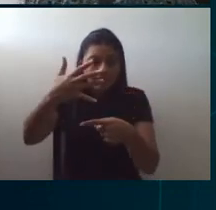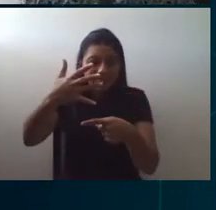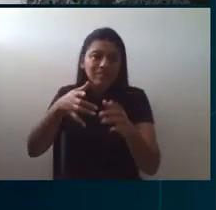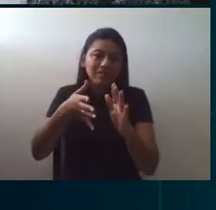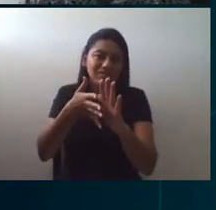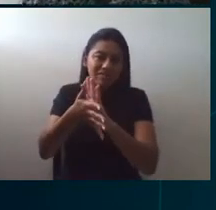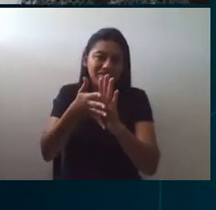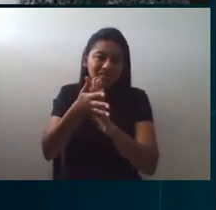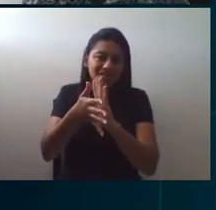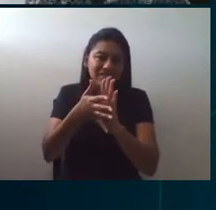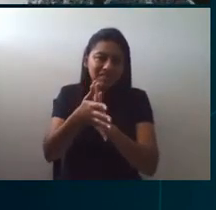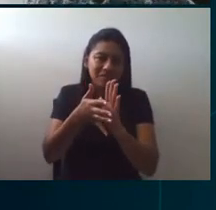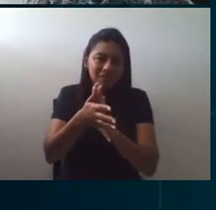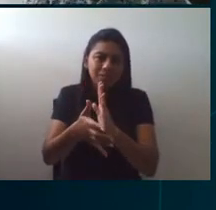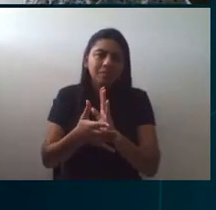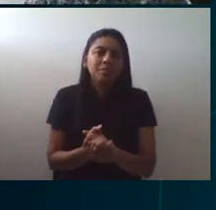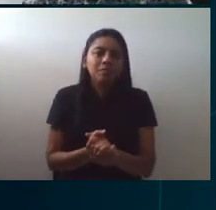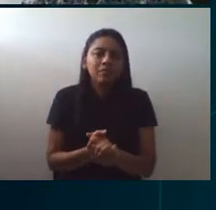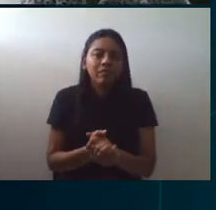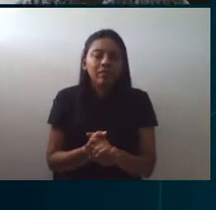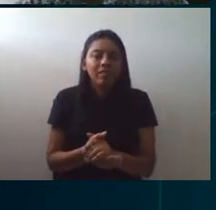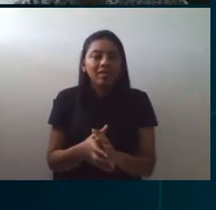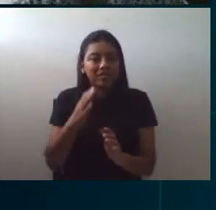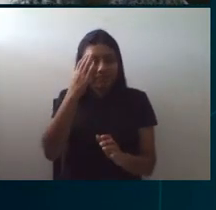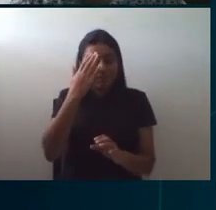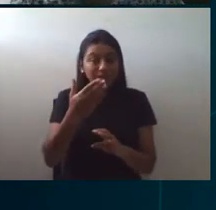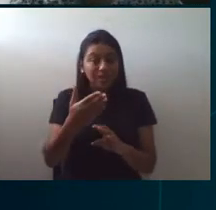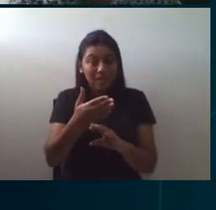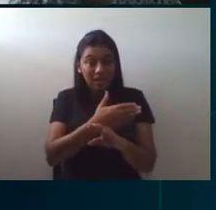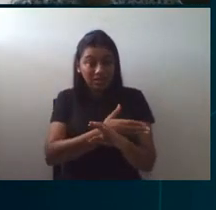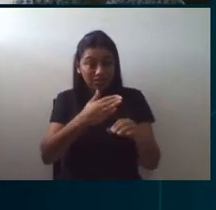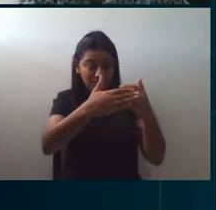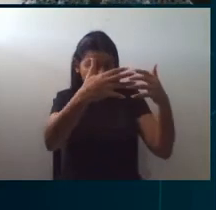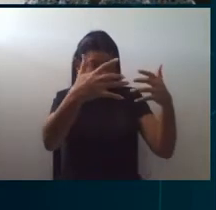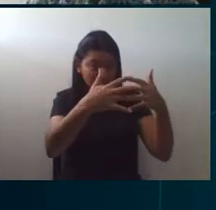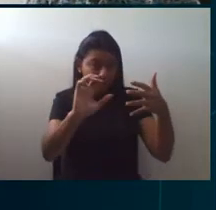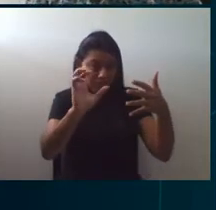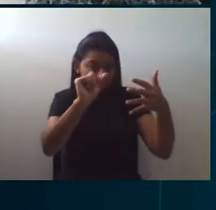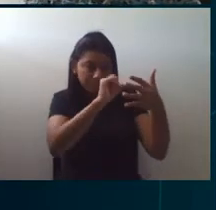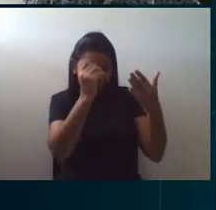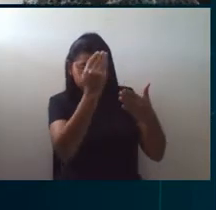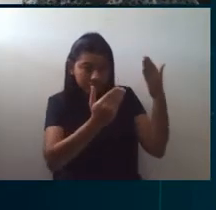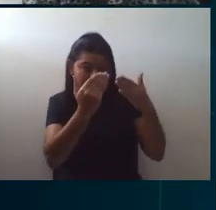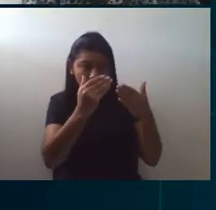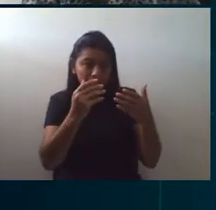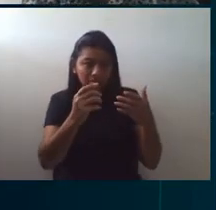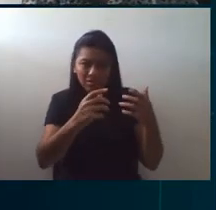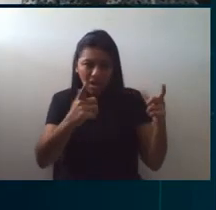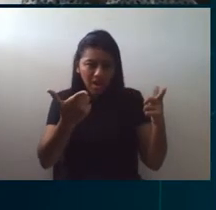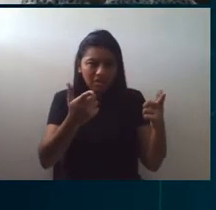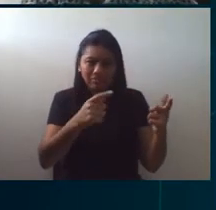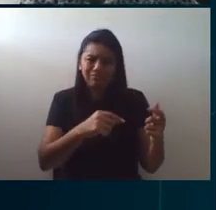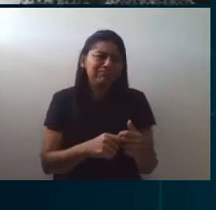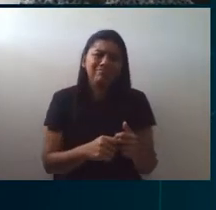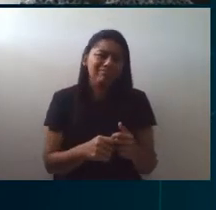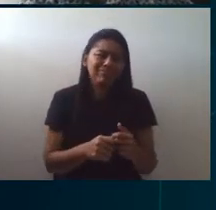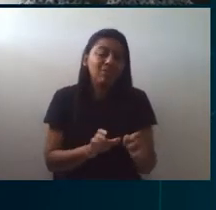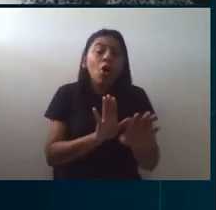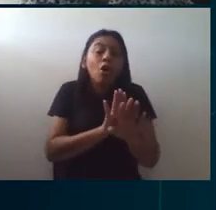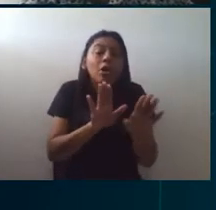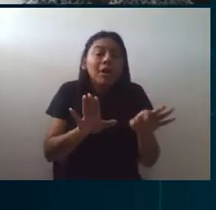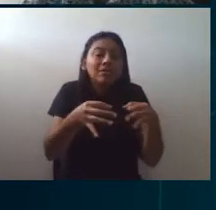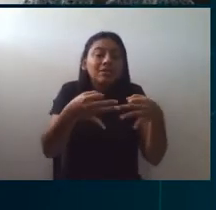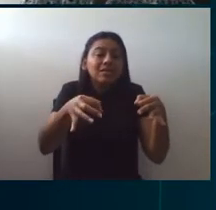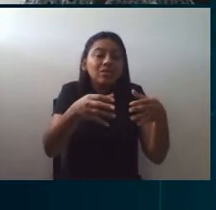seguimos sin hacer un análisis predictivo, aún seguimos sin hacer analítica de textos, hasta ahora estamos haciendo procesamiento de texto, lo que estamos es enseñándole